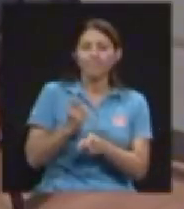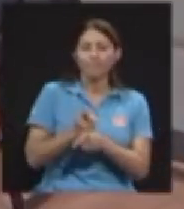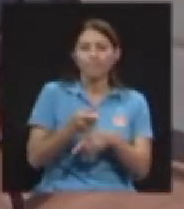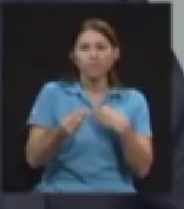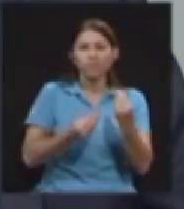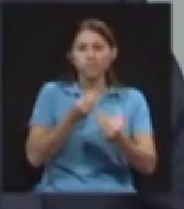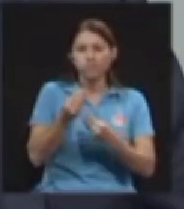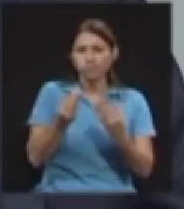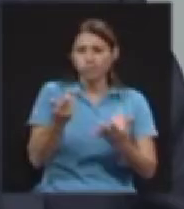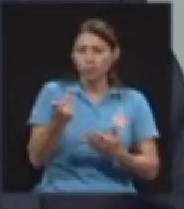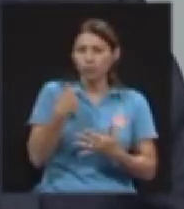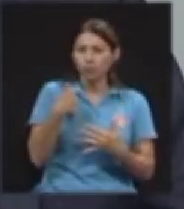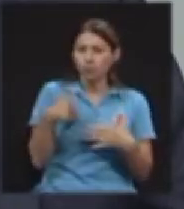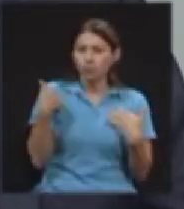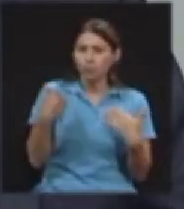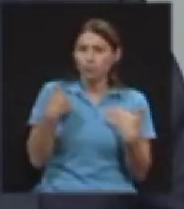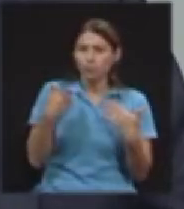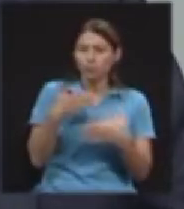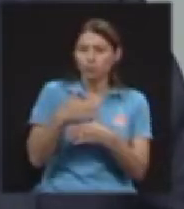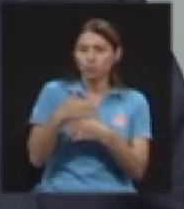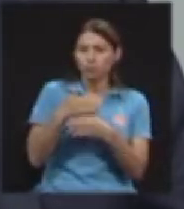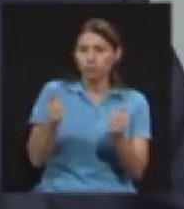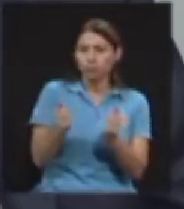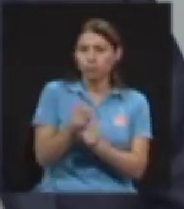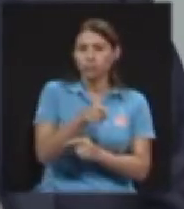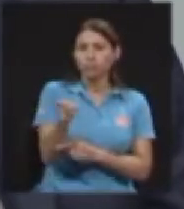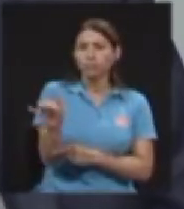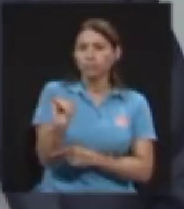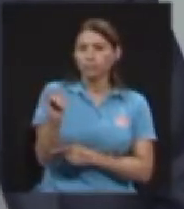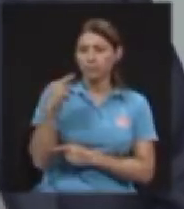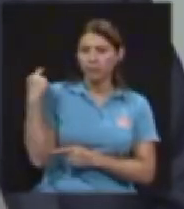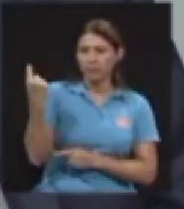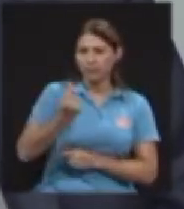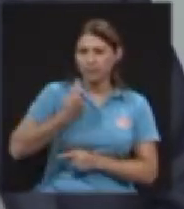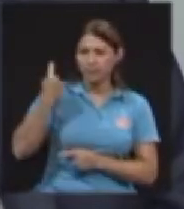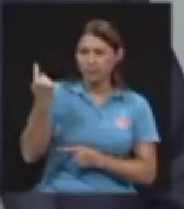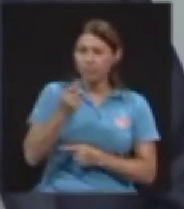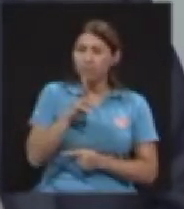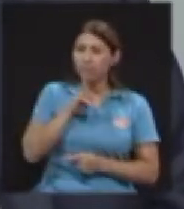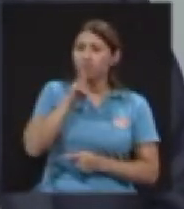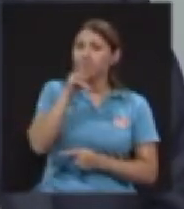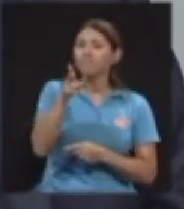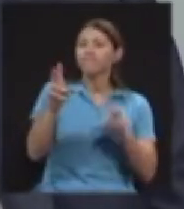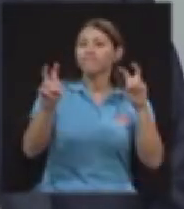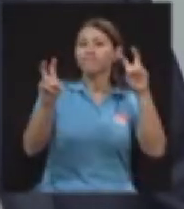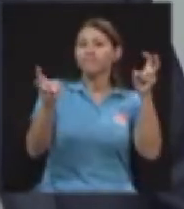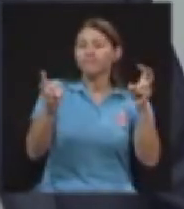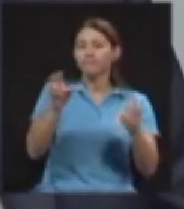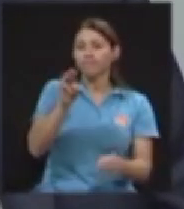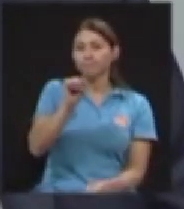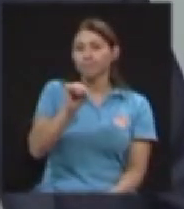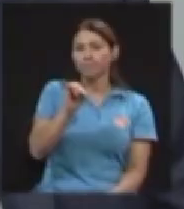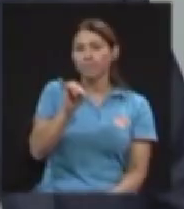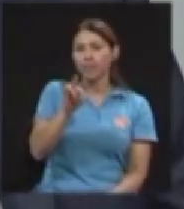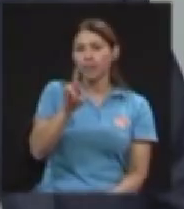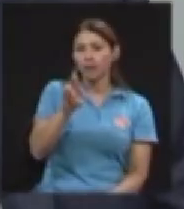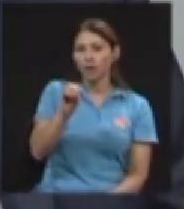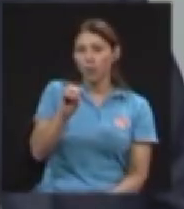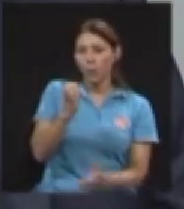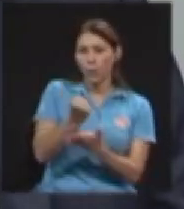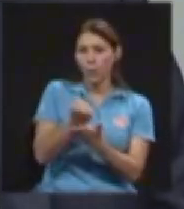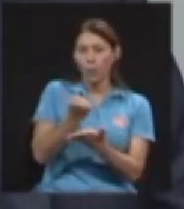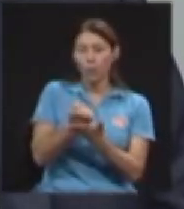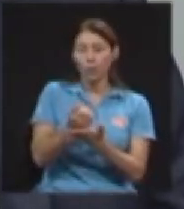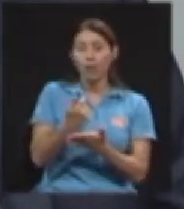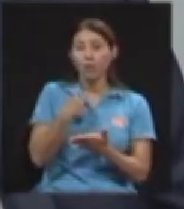gusto compartir con ustedes, como siempre. Y el tema de la microeconomía es fascinante para uno, pues yo